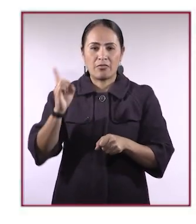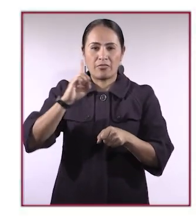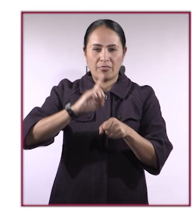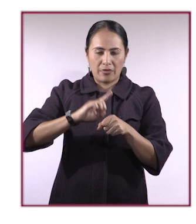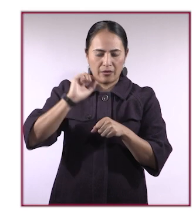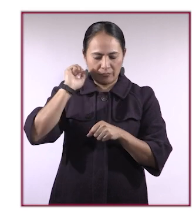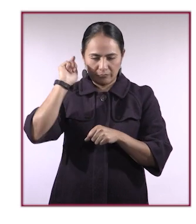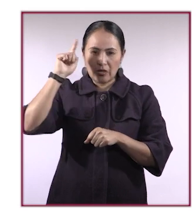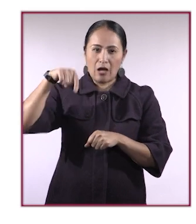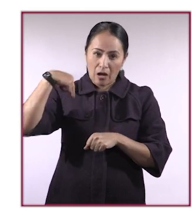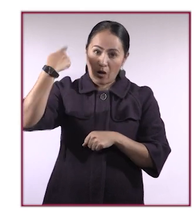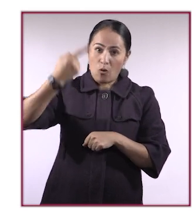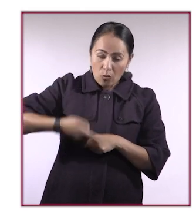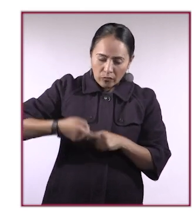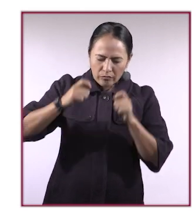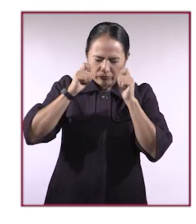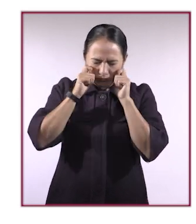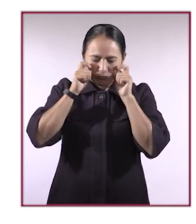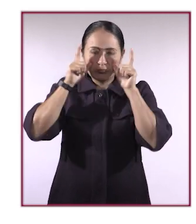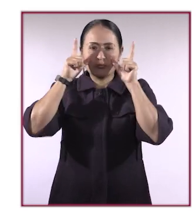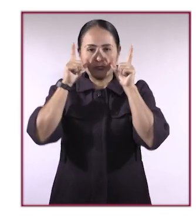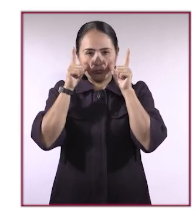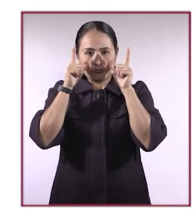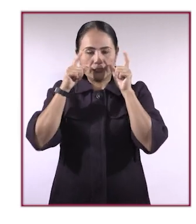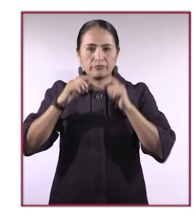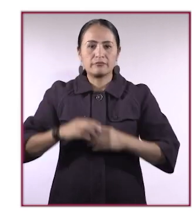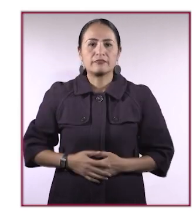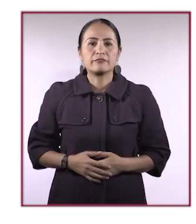Al otro día, cuando despertó,